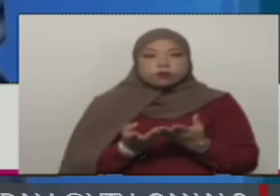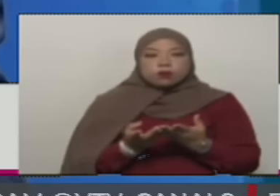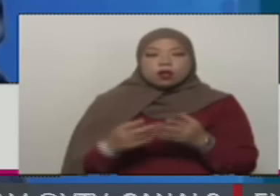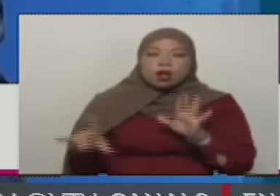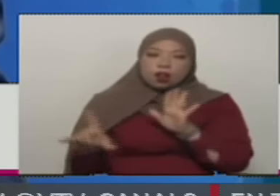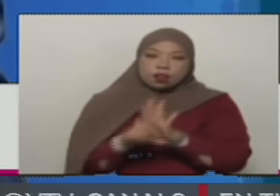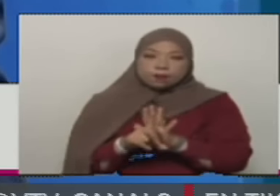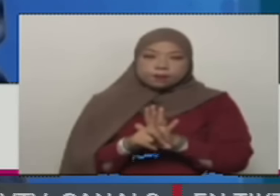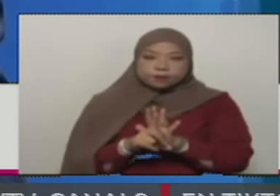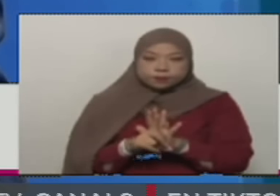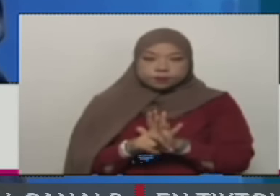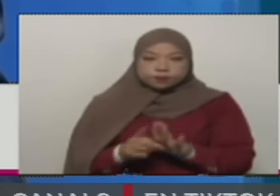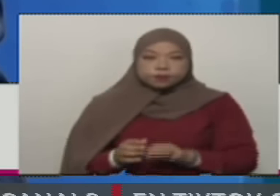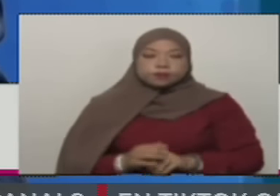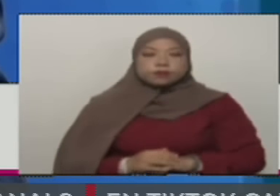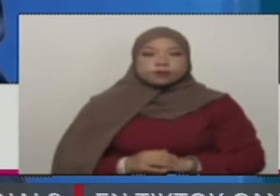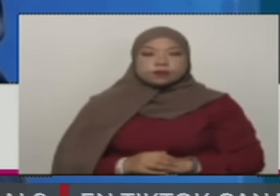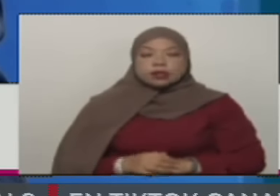esta.